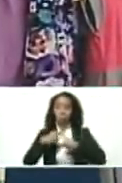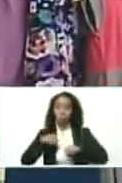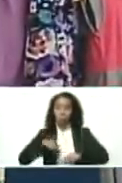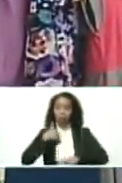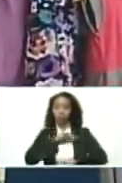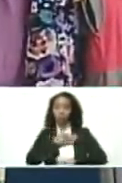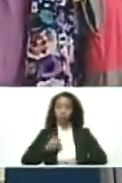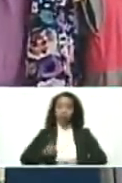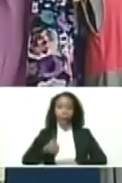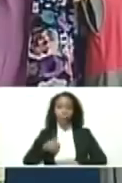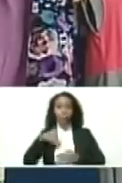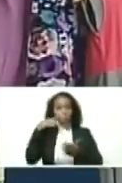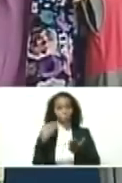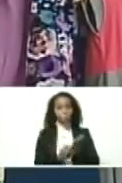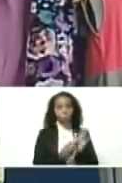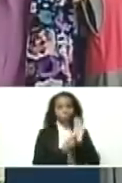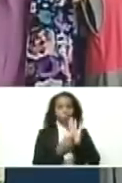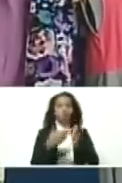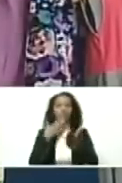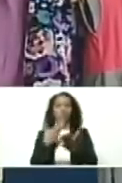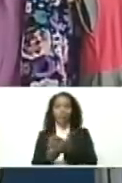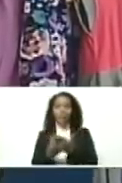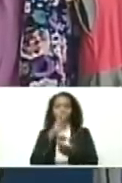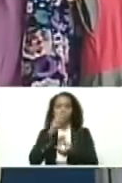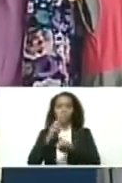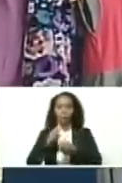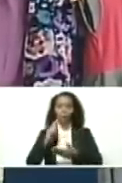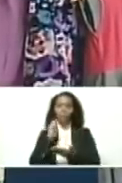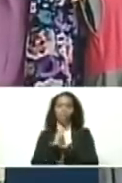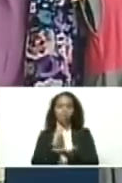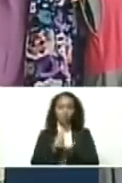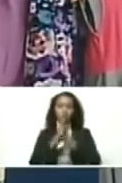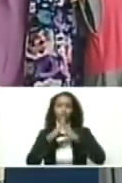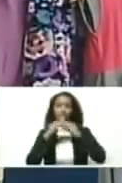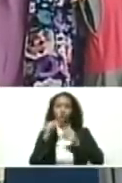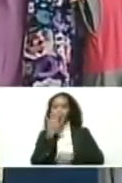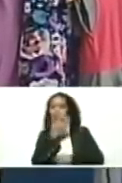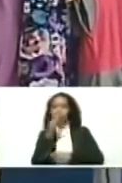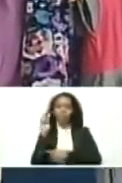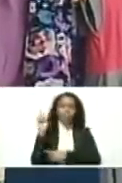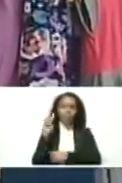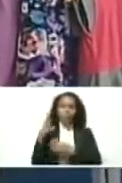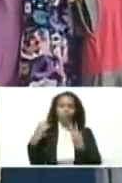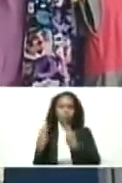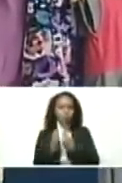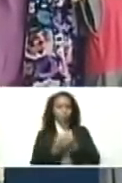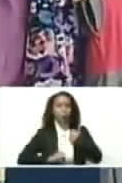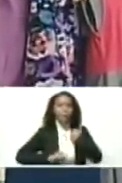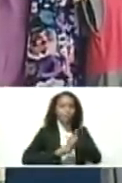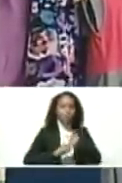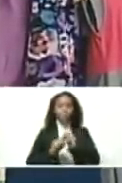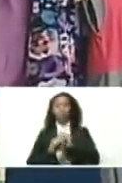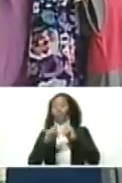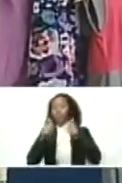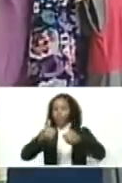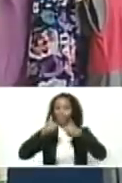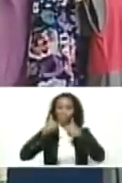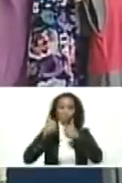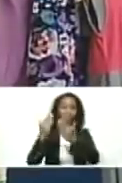queremos presentar y agradecidos a Vitrina, al Banco del Tesoro, todos nos han acompañado de verdad de forma increíble.